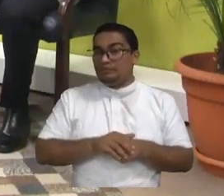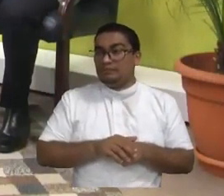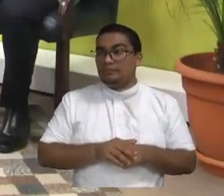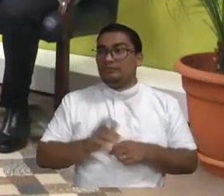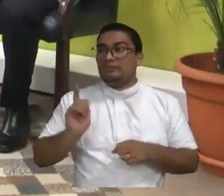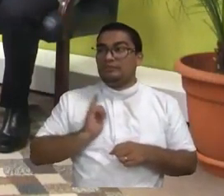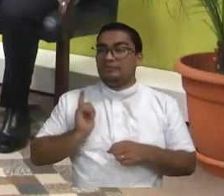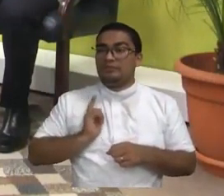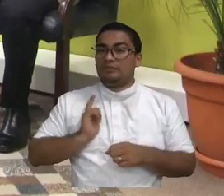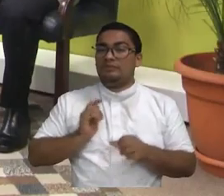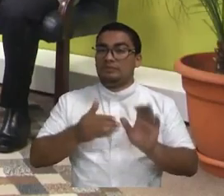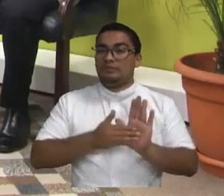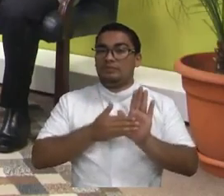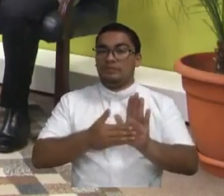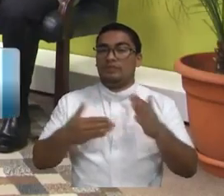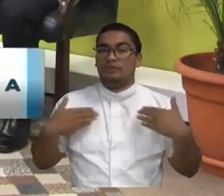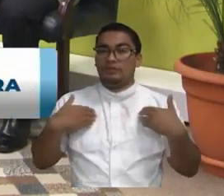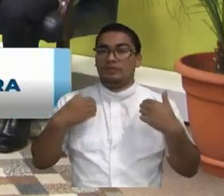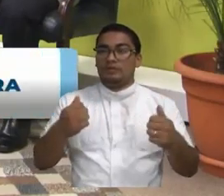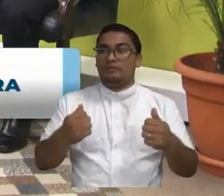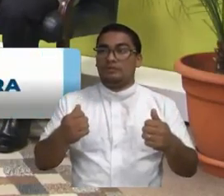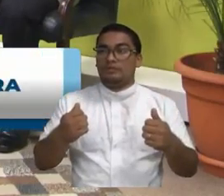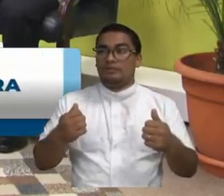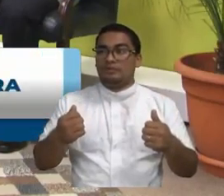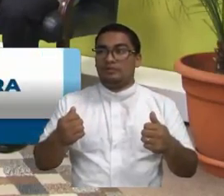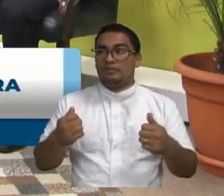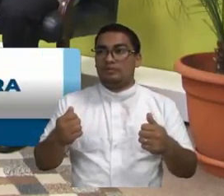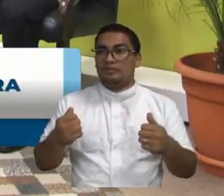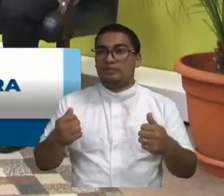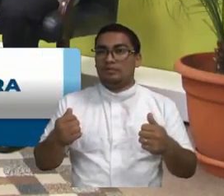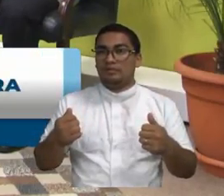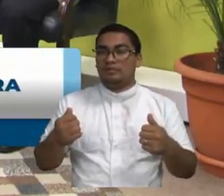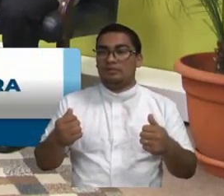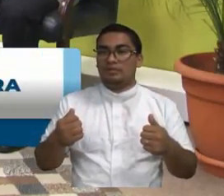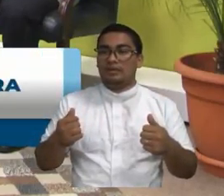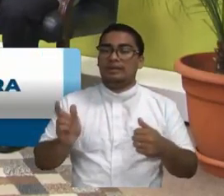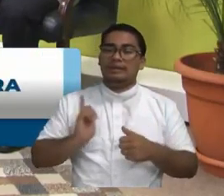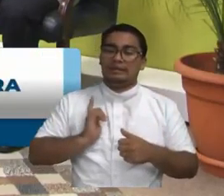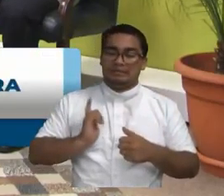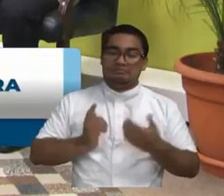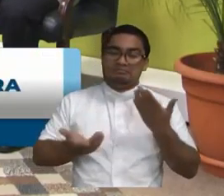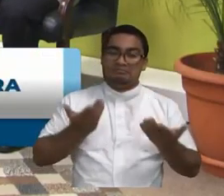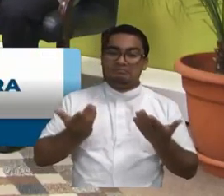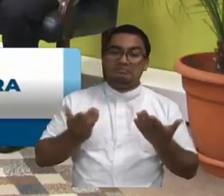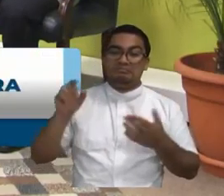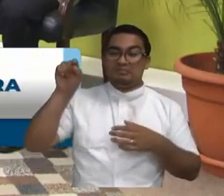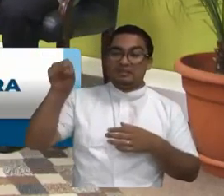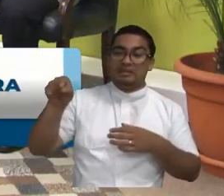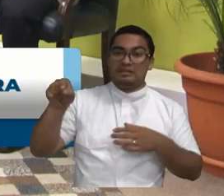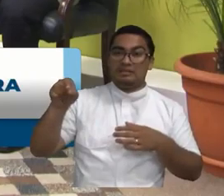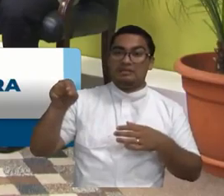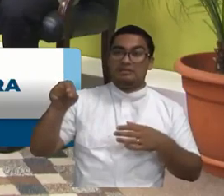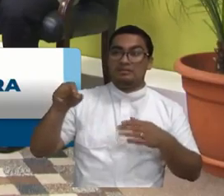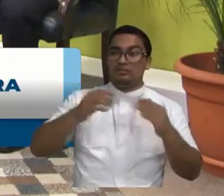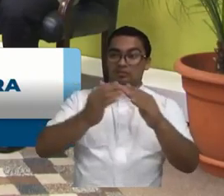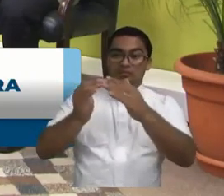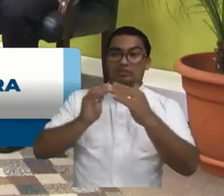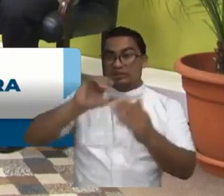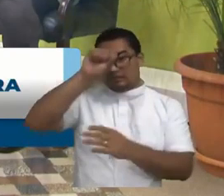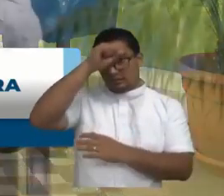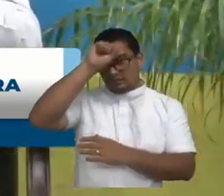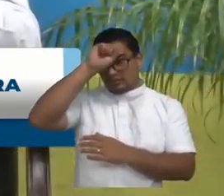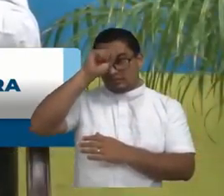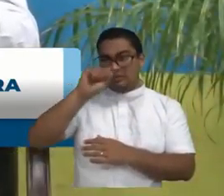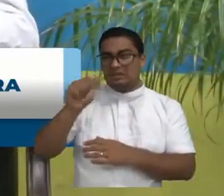que este modelo de salud es ramificado, ¿no? Entonces, si nosotros tenemos un caso en Ciuna, en una comunidad que está